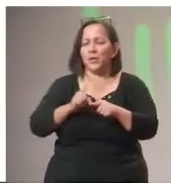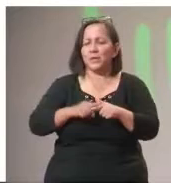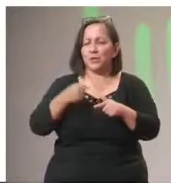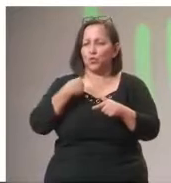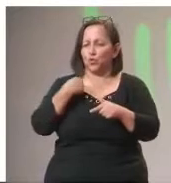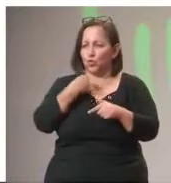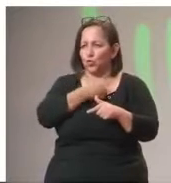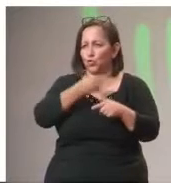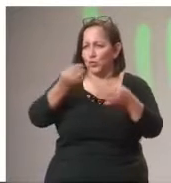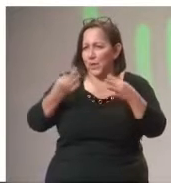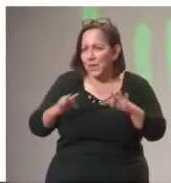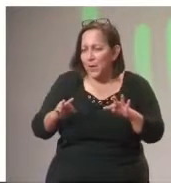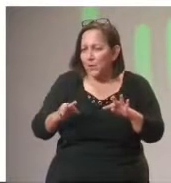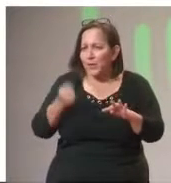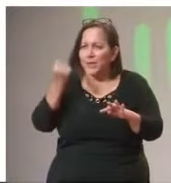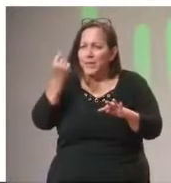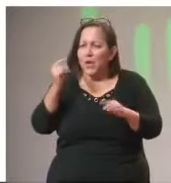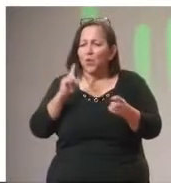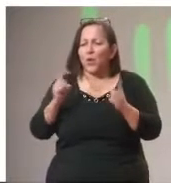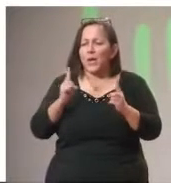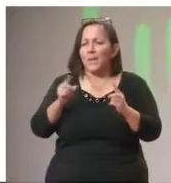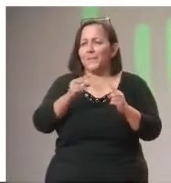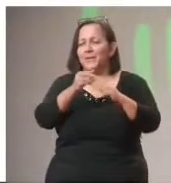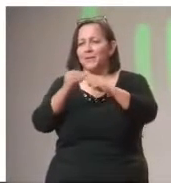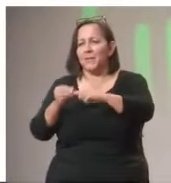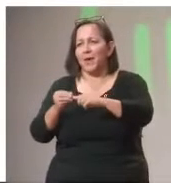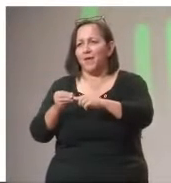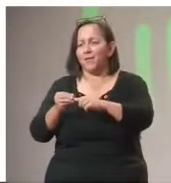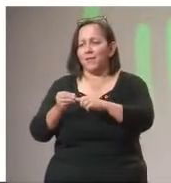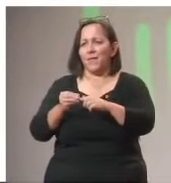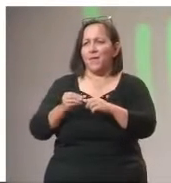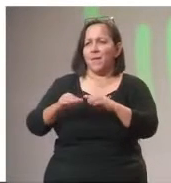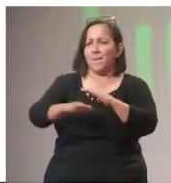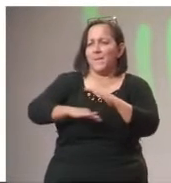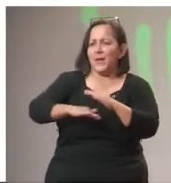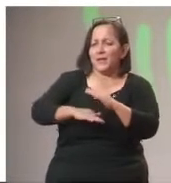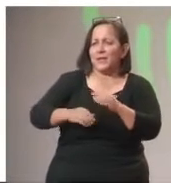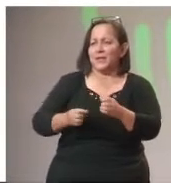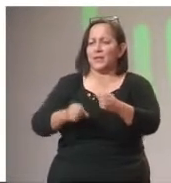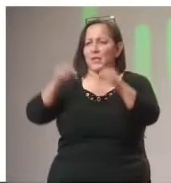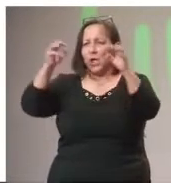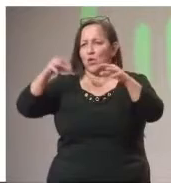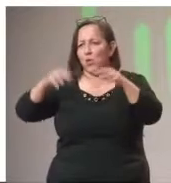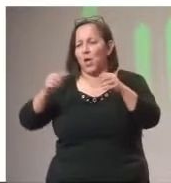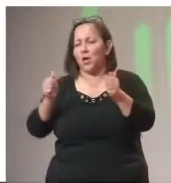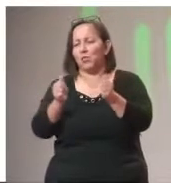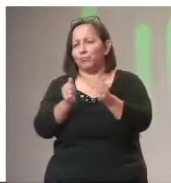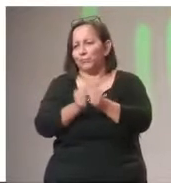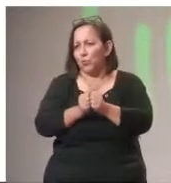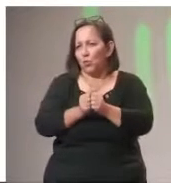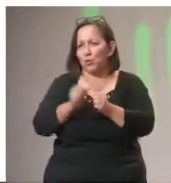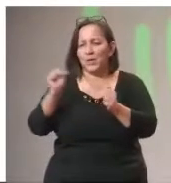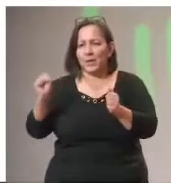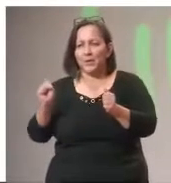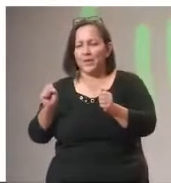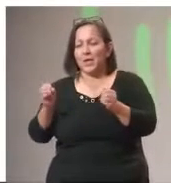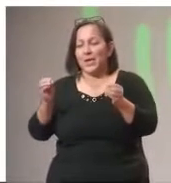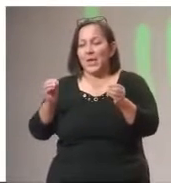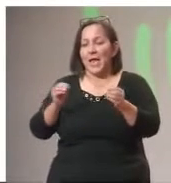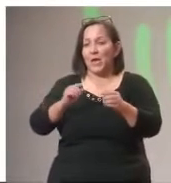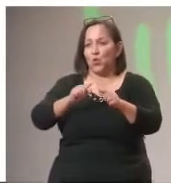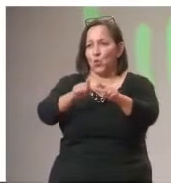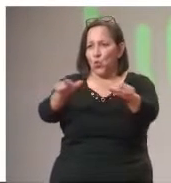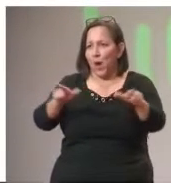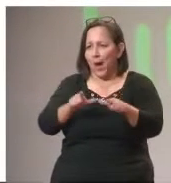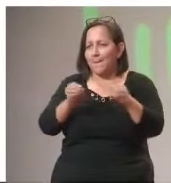la principal fuente de lluvia que está relacionada con esas dos fuentes, con Sacramento y con la zona más hacia el este. Y